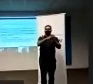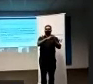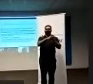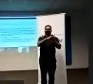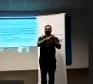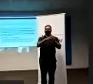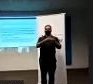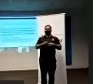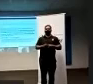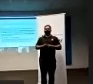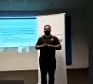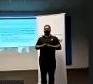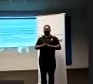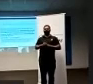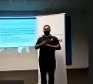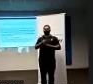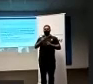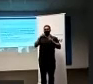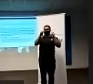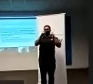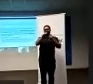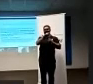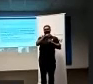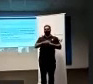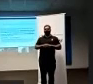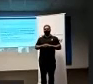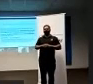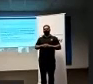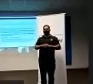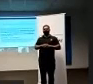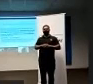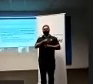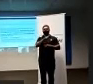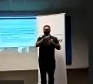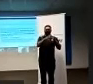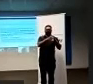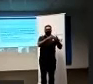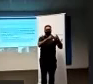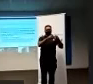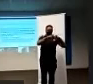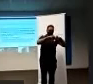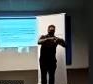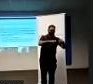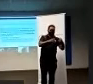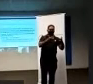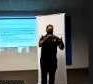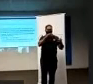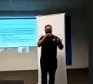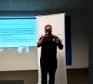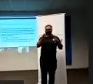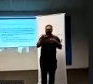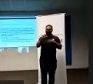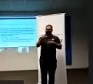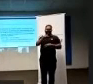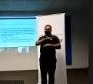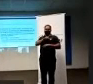su uso en personas con cuadros graves, principalmente pacientes con HIV en estadio SIDA, hepatitis B o C, personas con